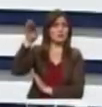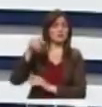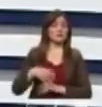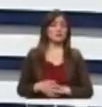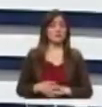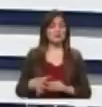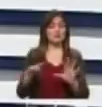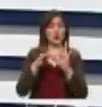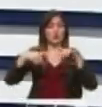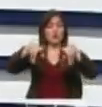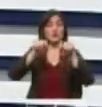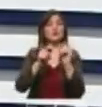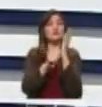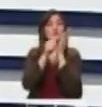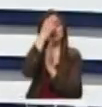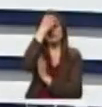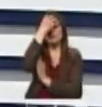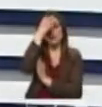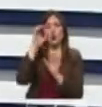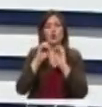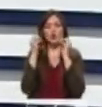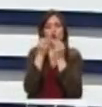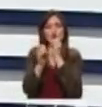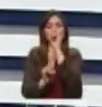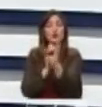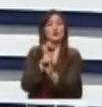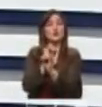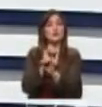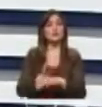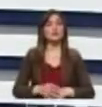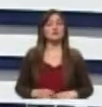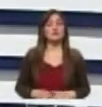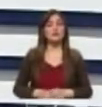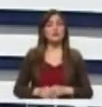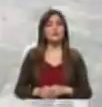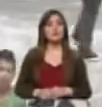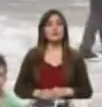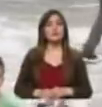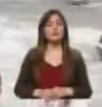convenio entre el Ministerio de Educación y organizaciones internacionales.